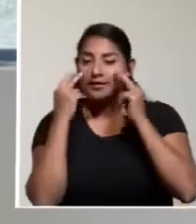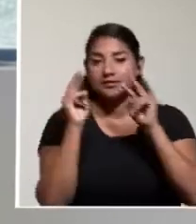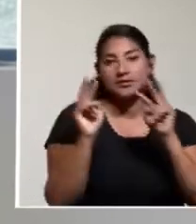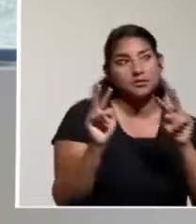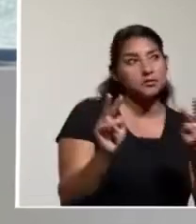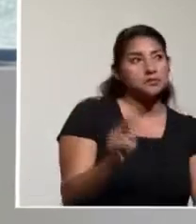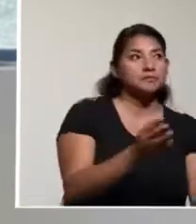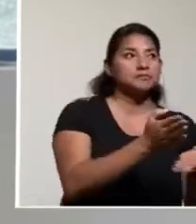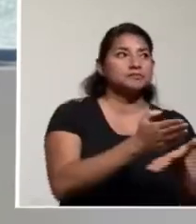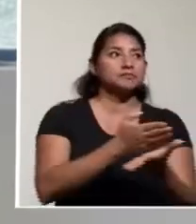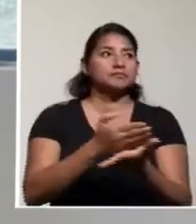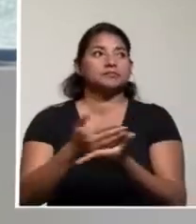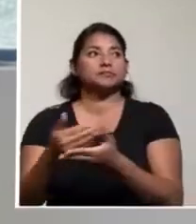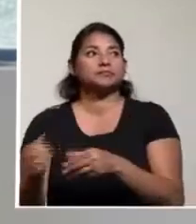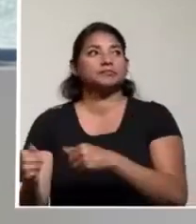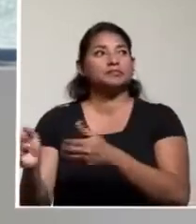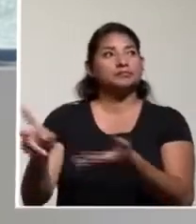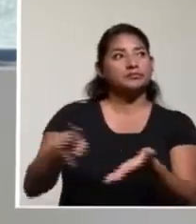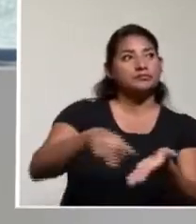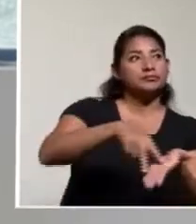Samasta